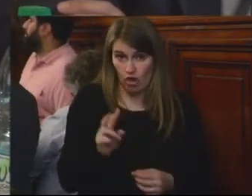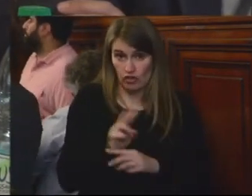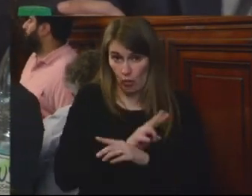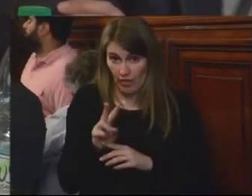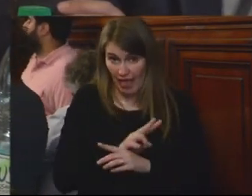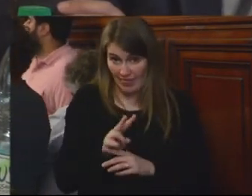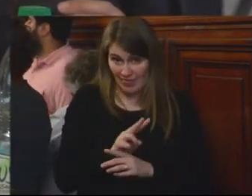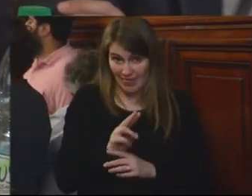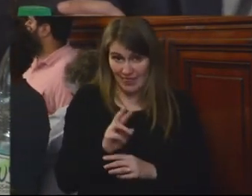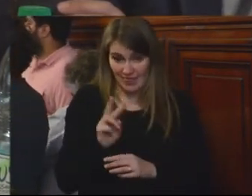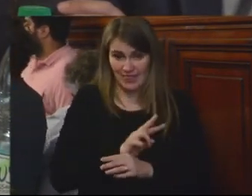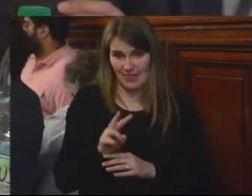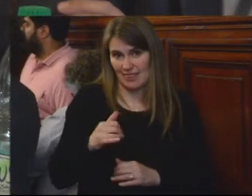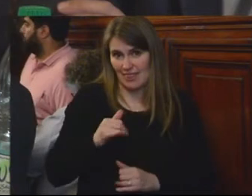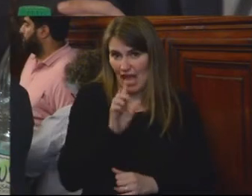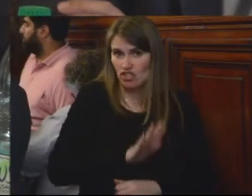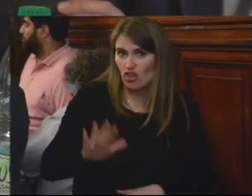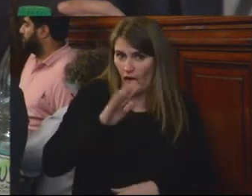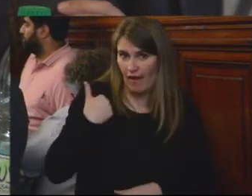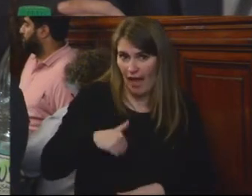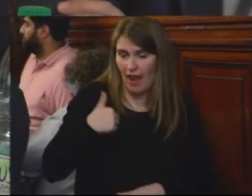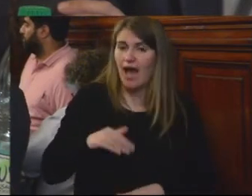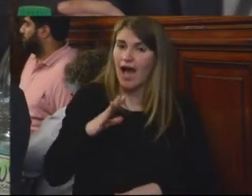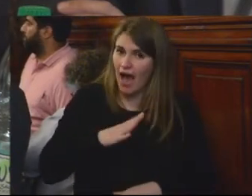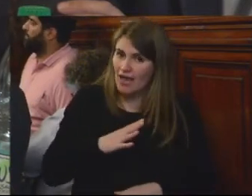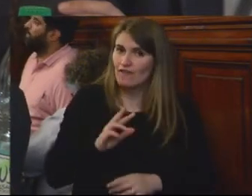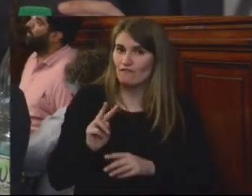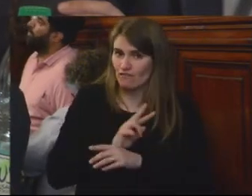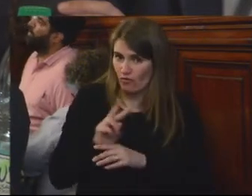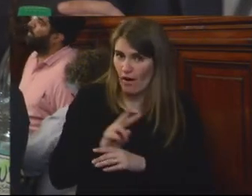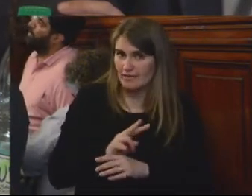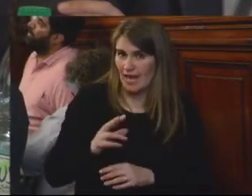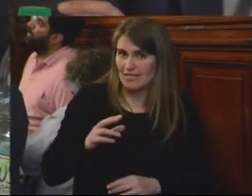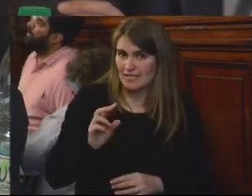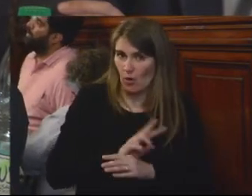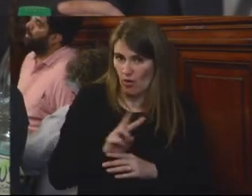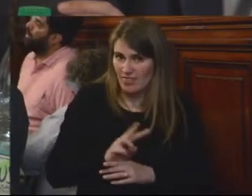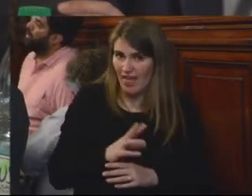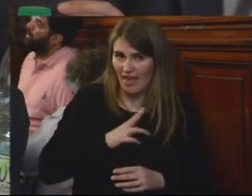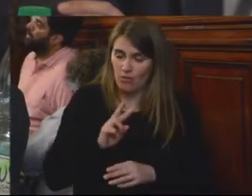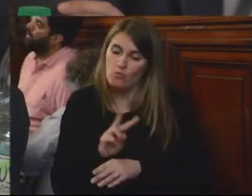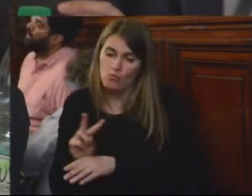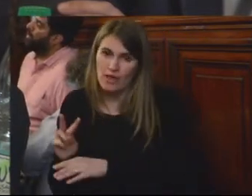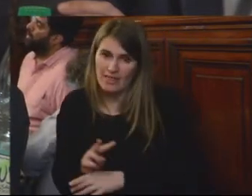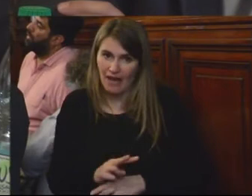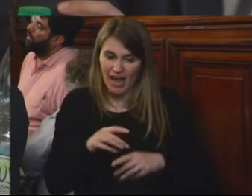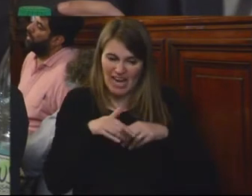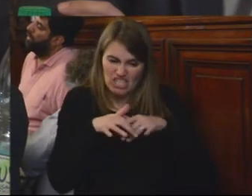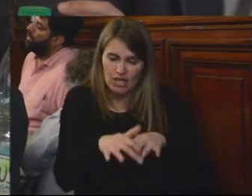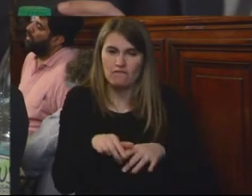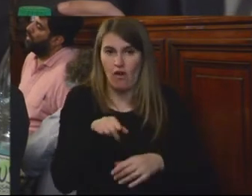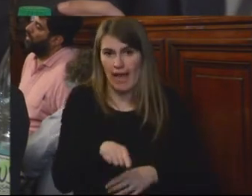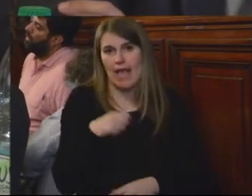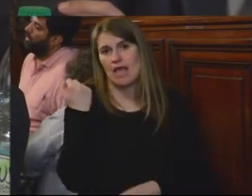específica para relevar archivos de las fuerzas de seguridad y no tenemos conocimiento de que esa tarea tan primordial